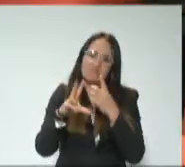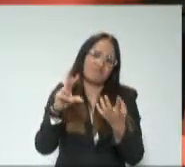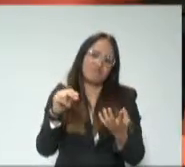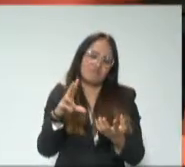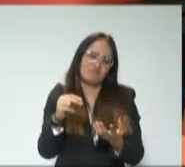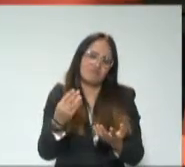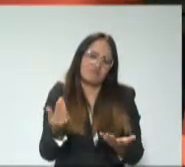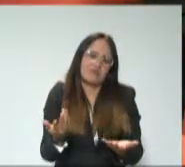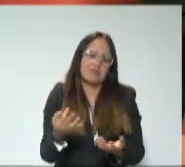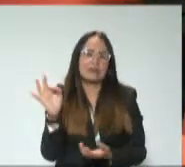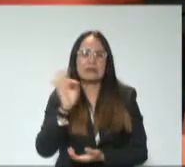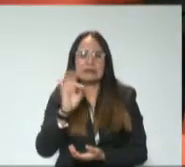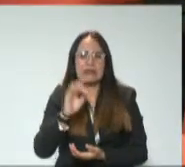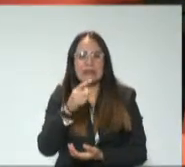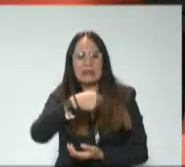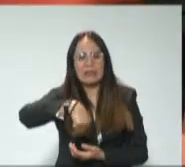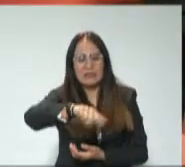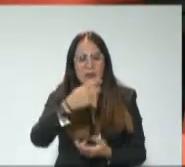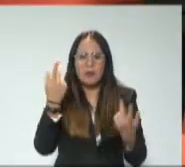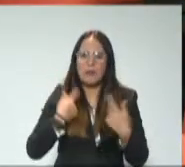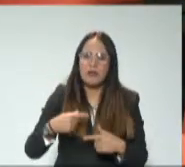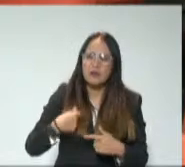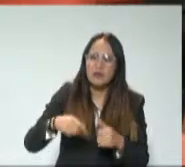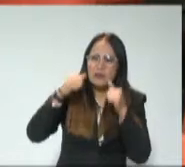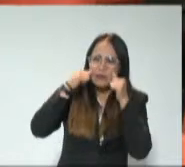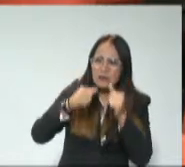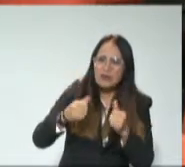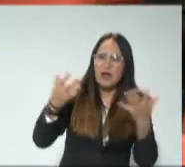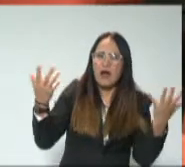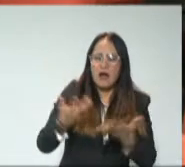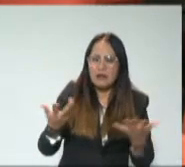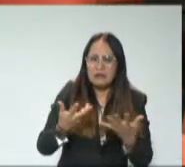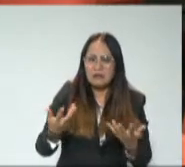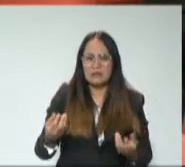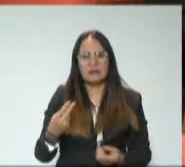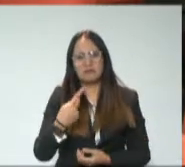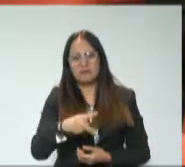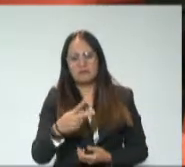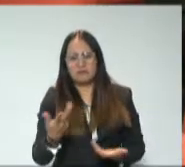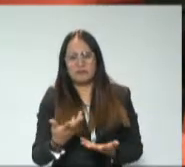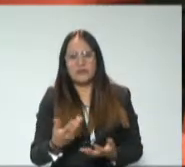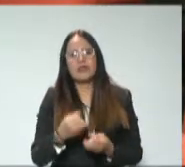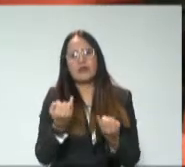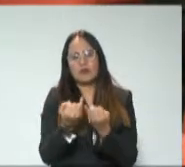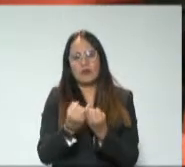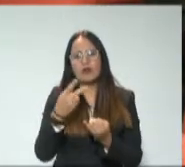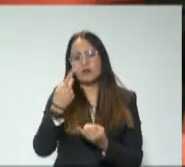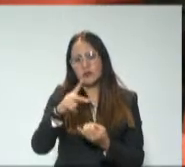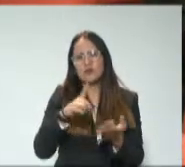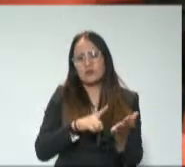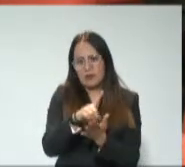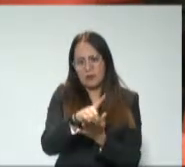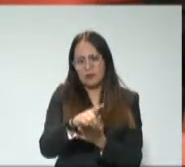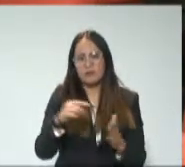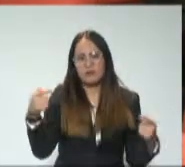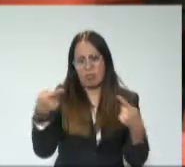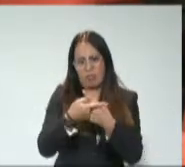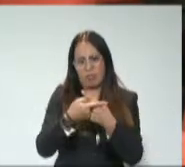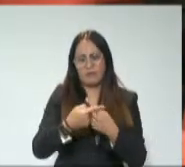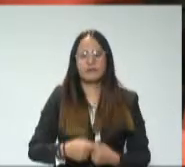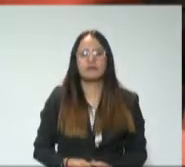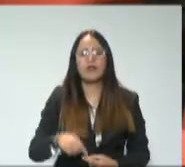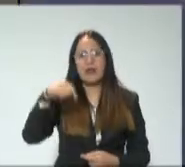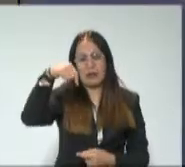que que sin duda generan un impacto tanto en el comportamiento ciudadano como en el ejercicio de derechos en México la emergencia